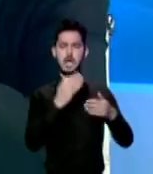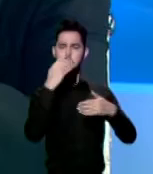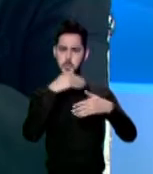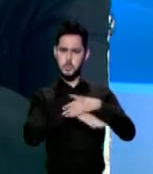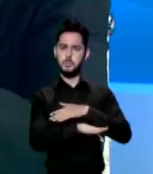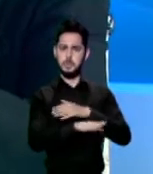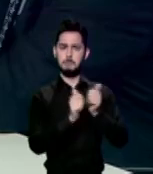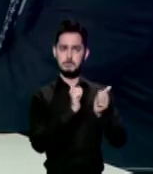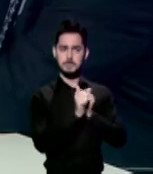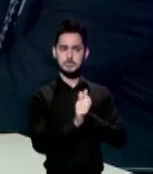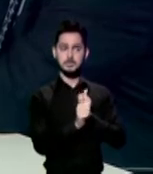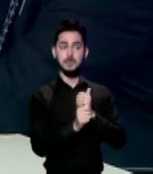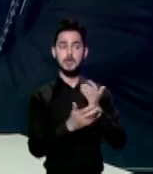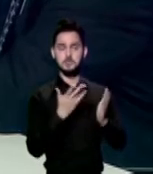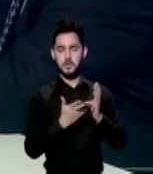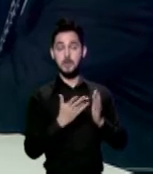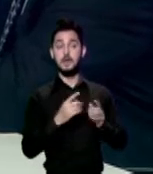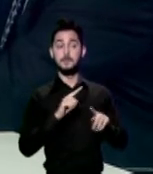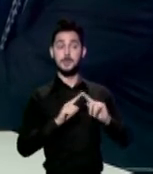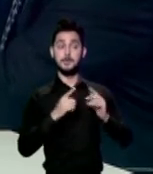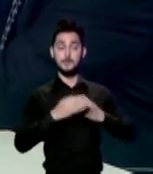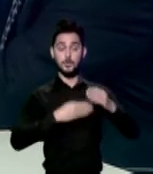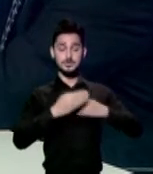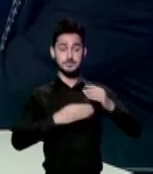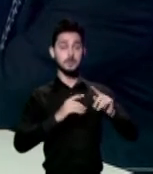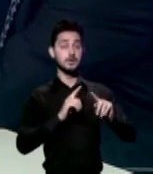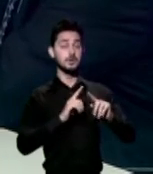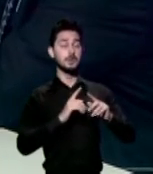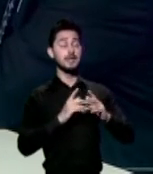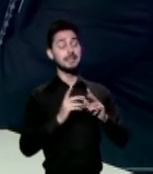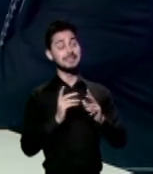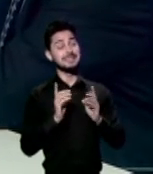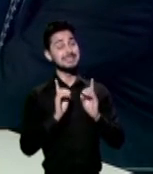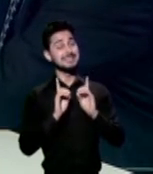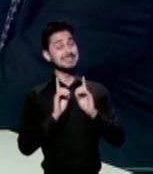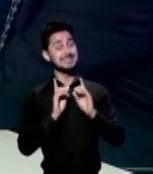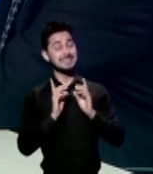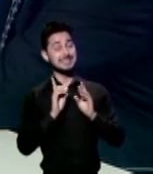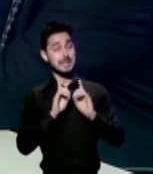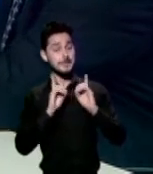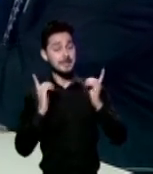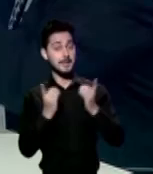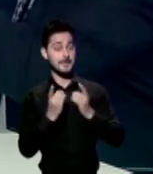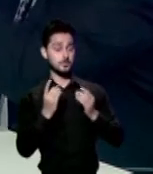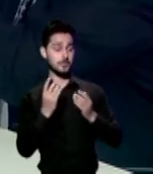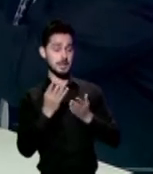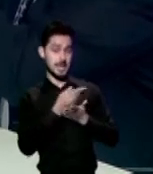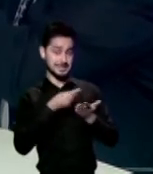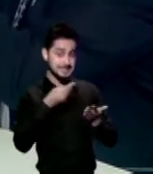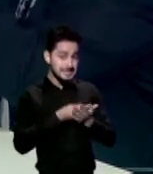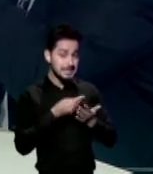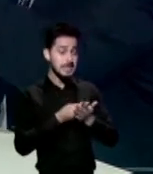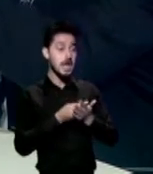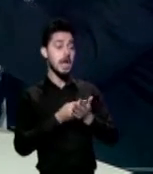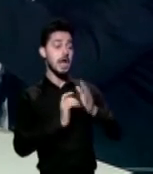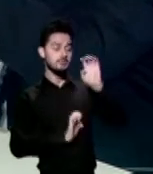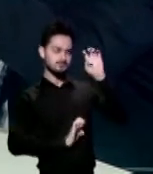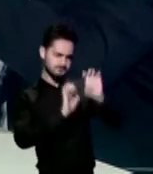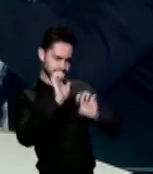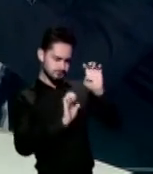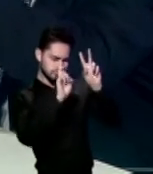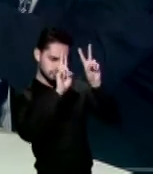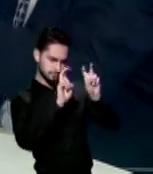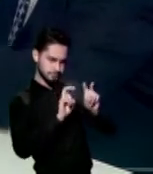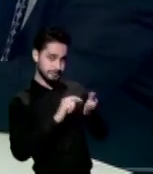la planilla tiene un proceso de validación, pero el Departamento de Hacienda tiene el documento original en su sistema, que a la hora de parearlo